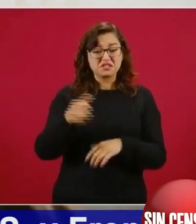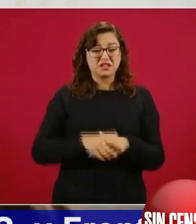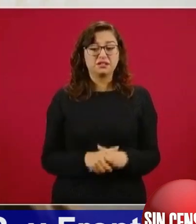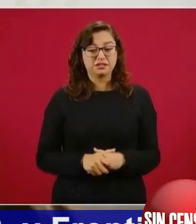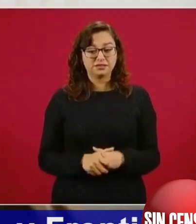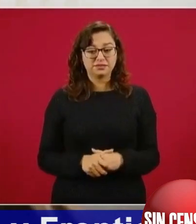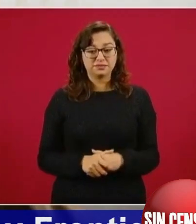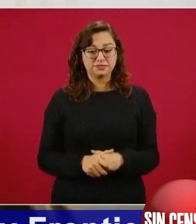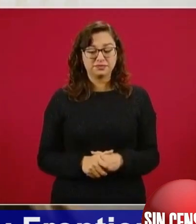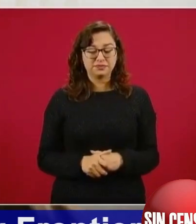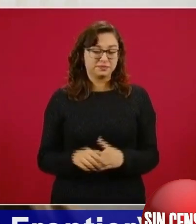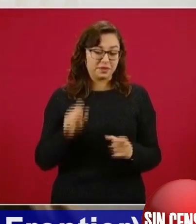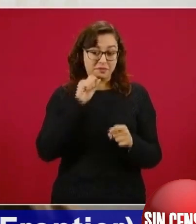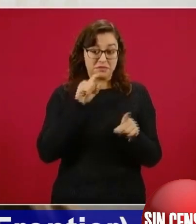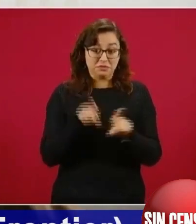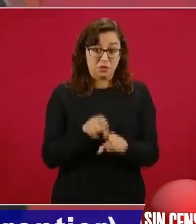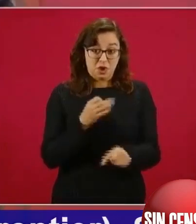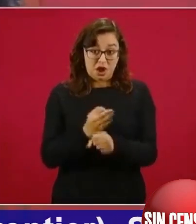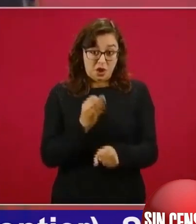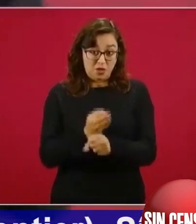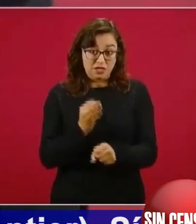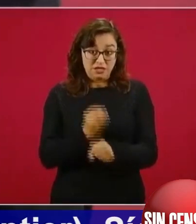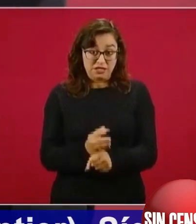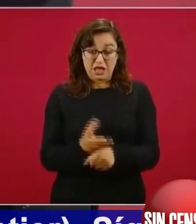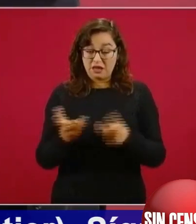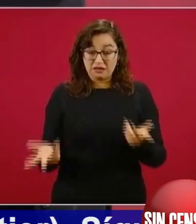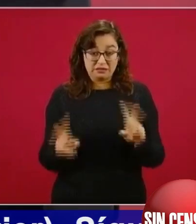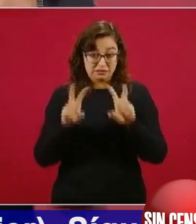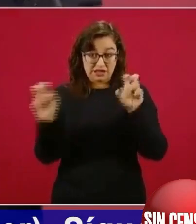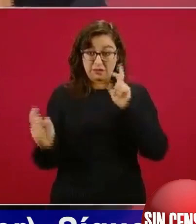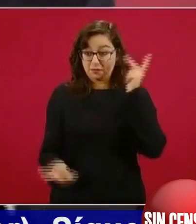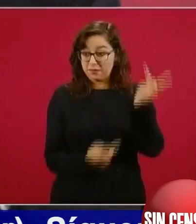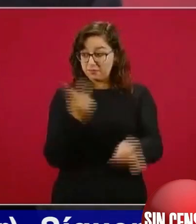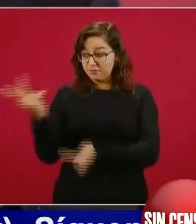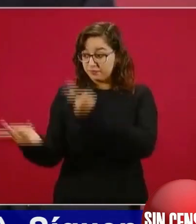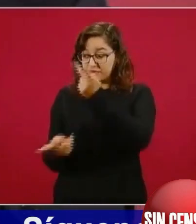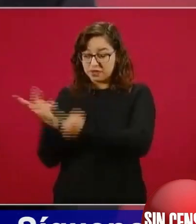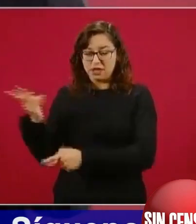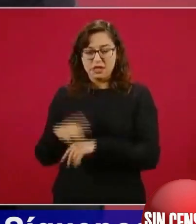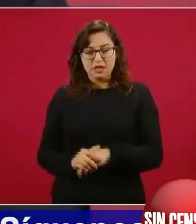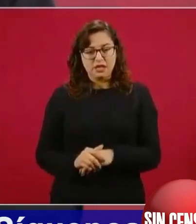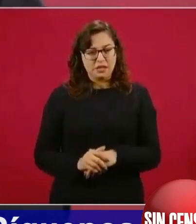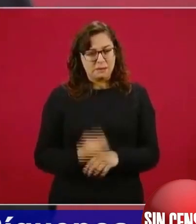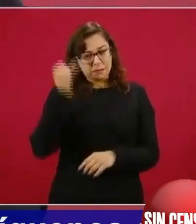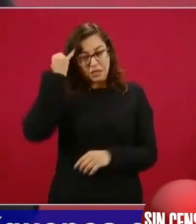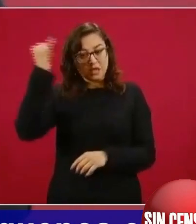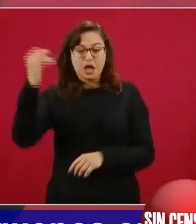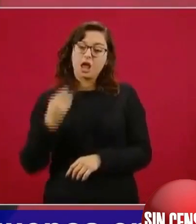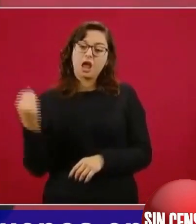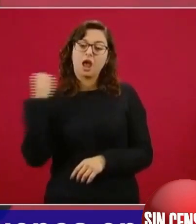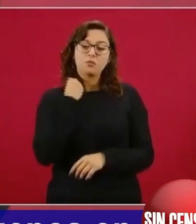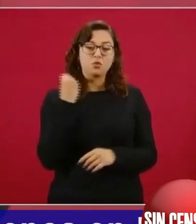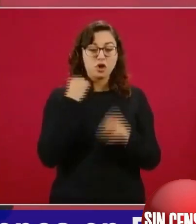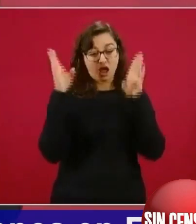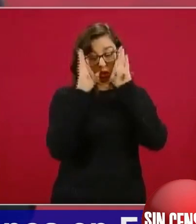pasando también con lo de la consulta. Imagínense para un abogado conservador